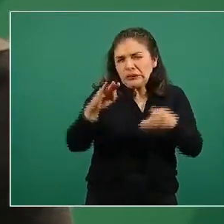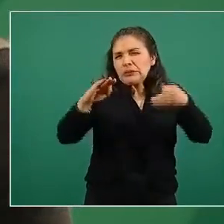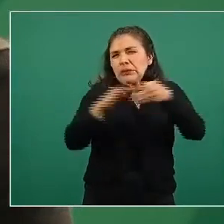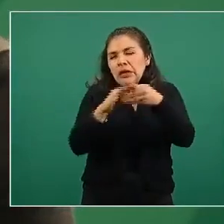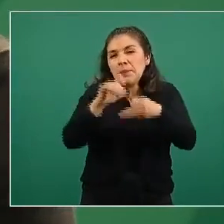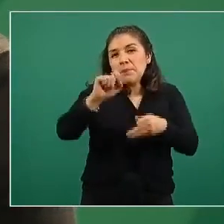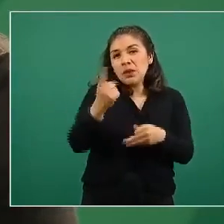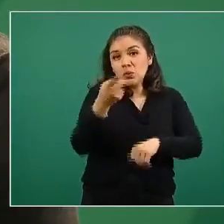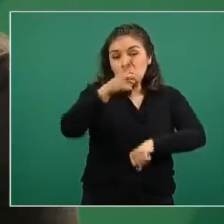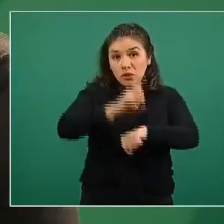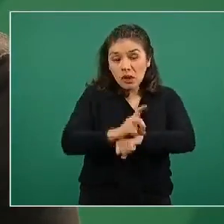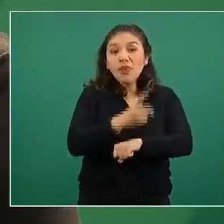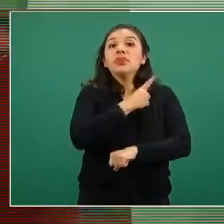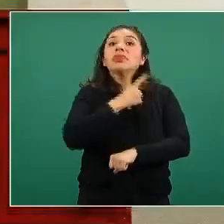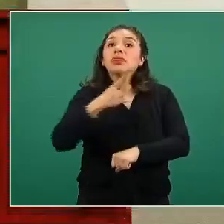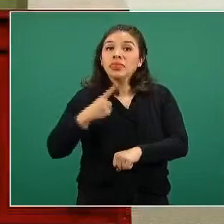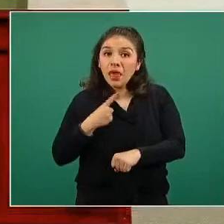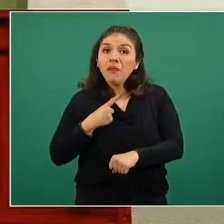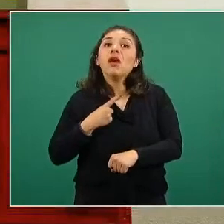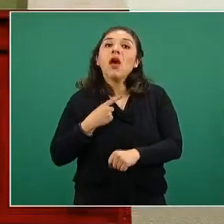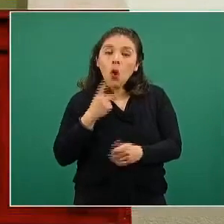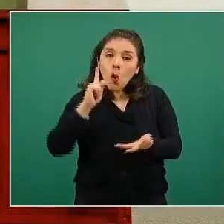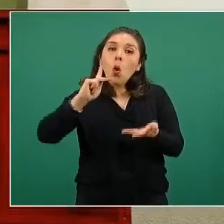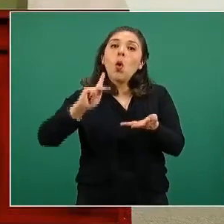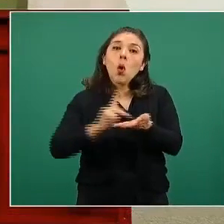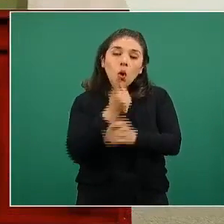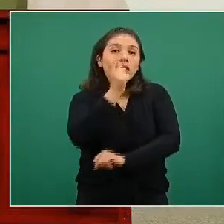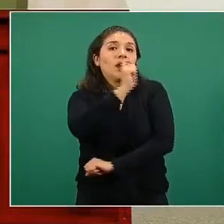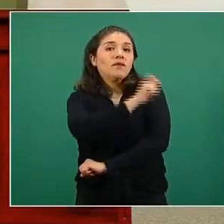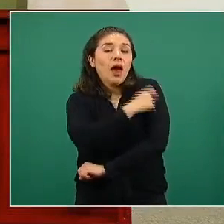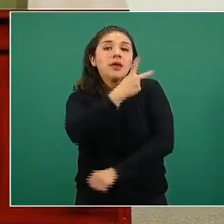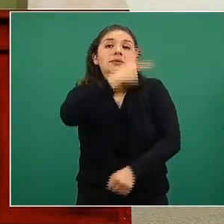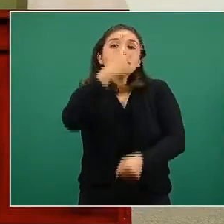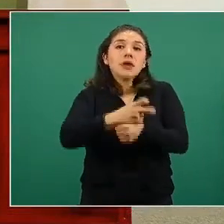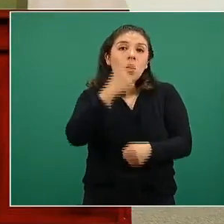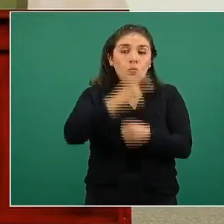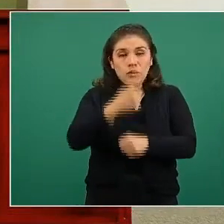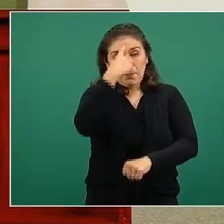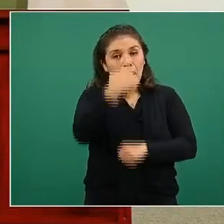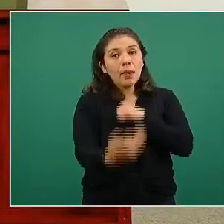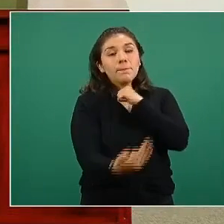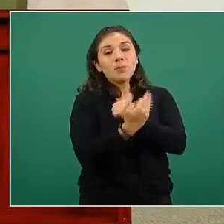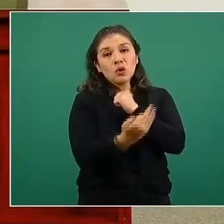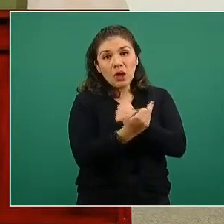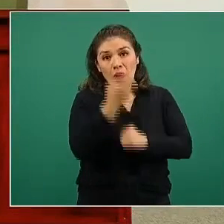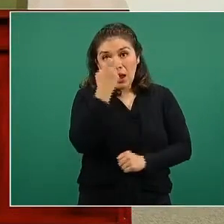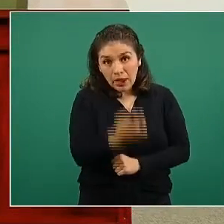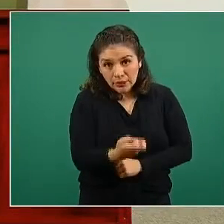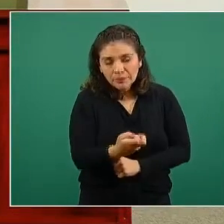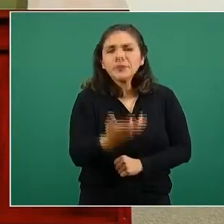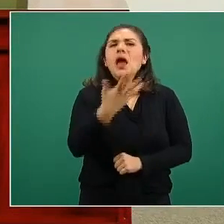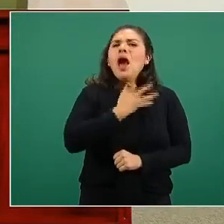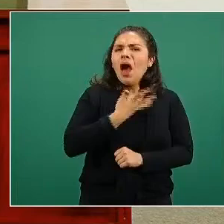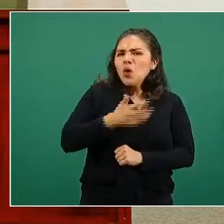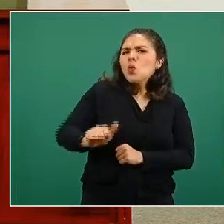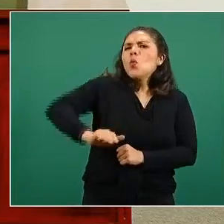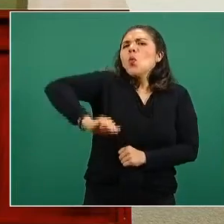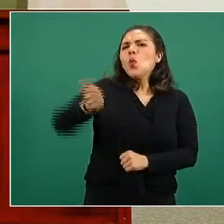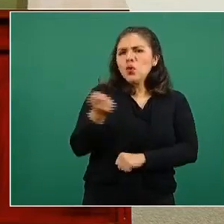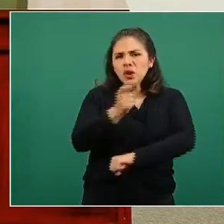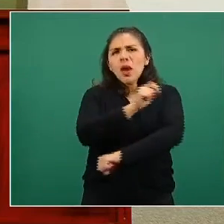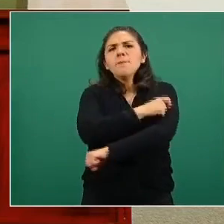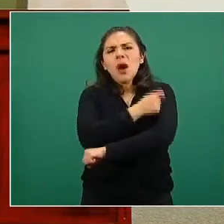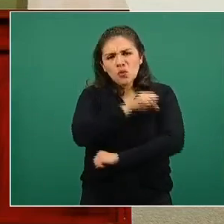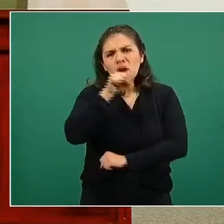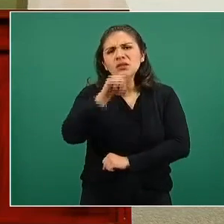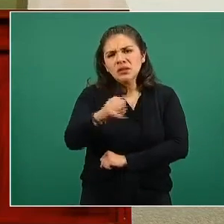a los 21 días, deberán y recibirán la segunda dosis de la vacuna Pfizer. Hay sí otras vacunas